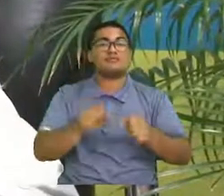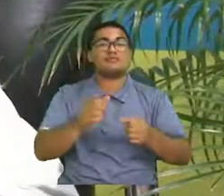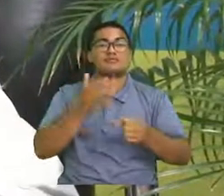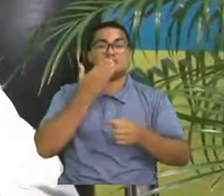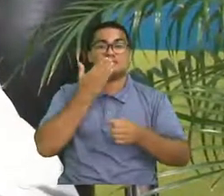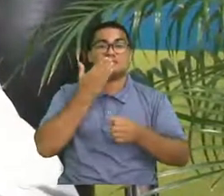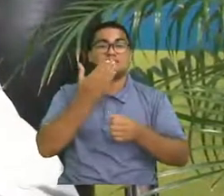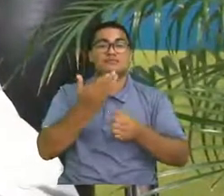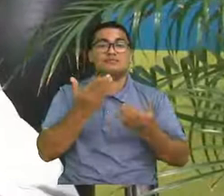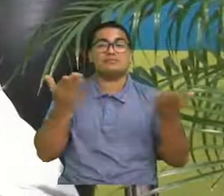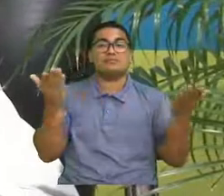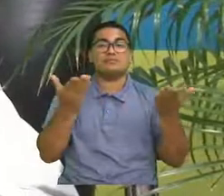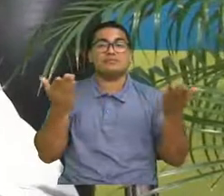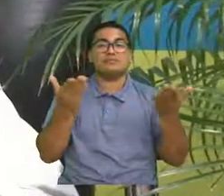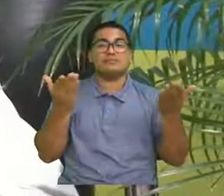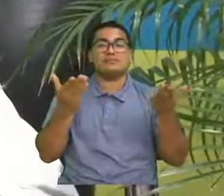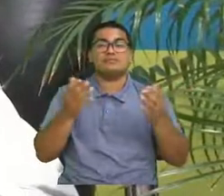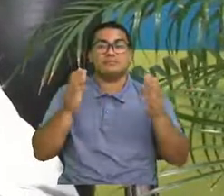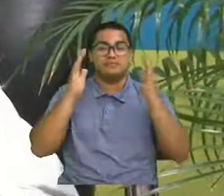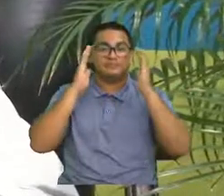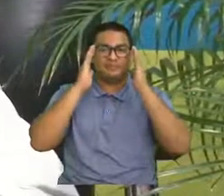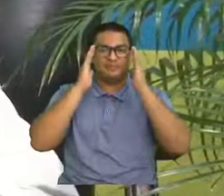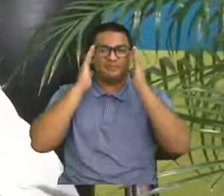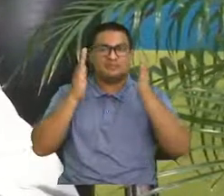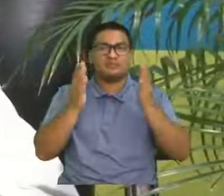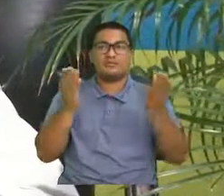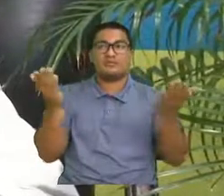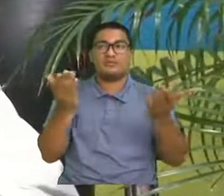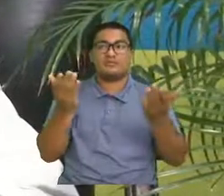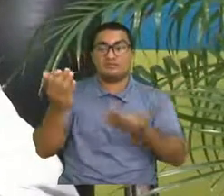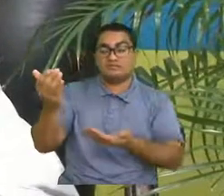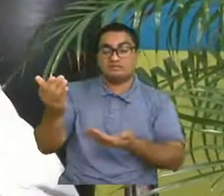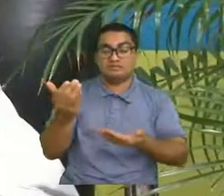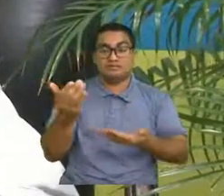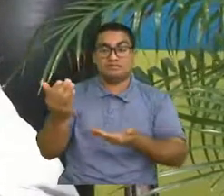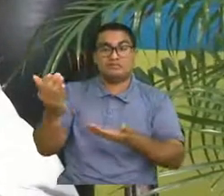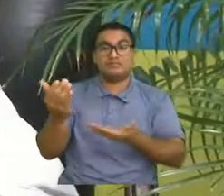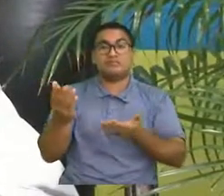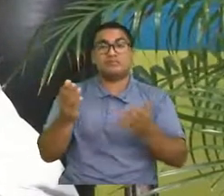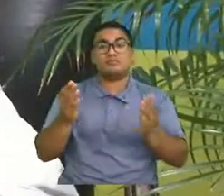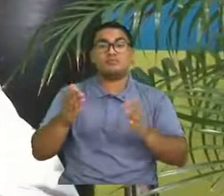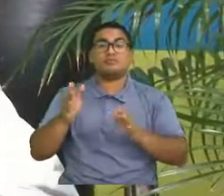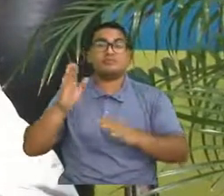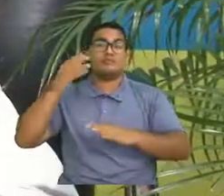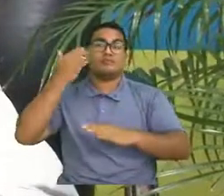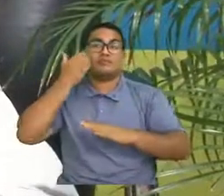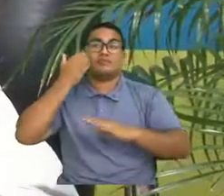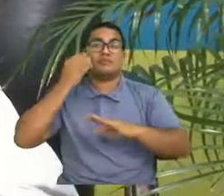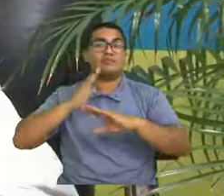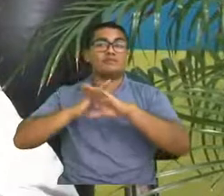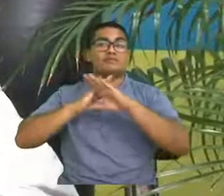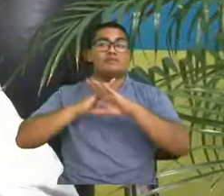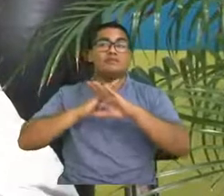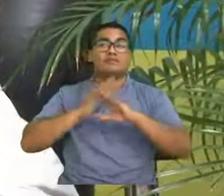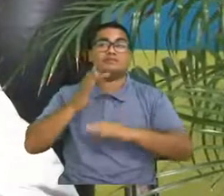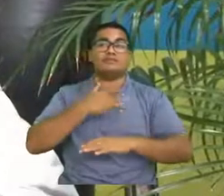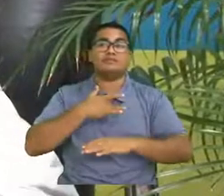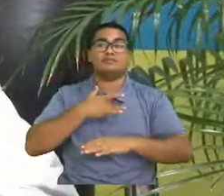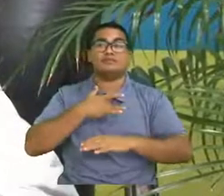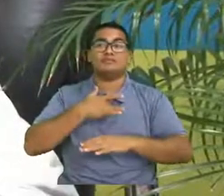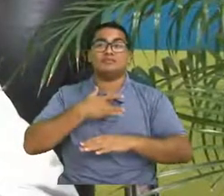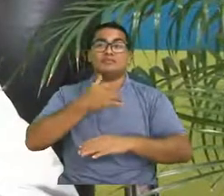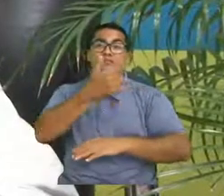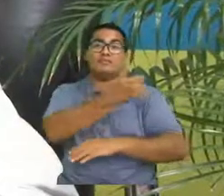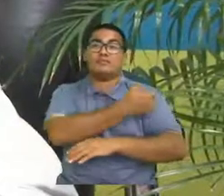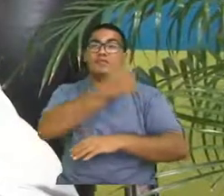con aplicar este tipo de dosis? Para que el niño quede inmunizado contra la enfermedad, se tiene que aplicar el esquema completo